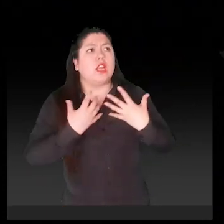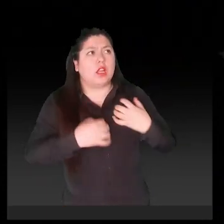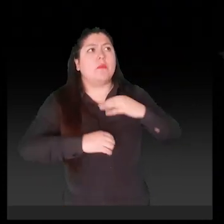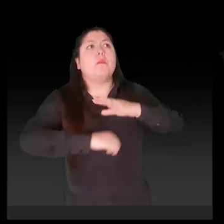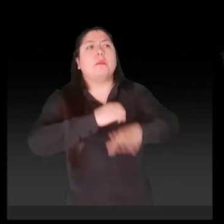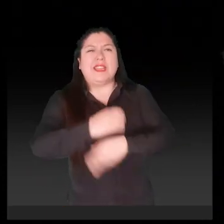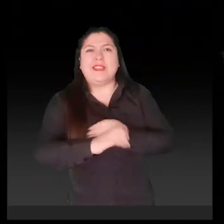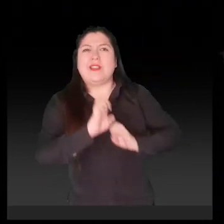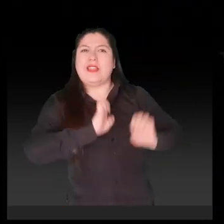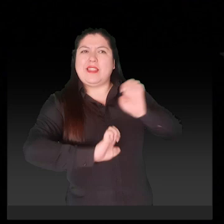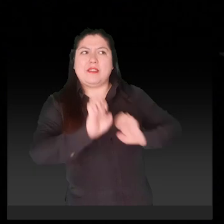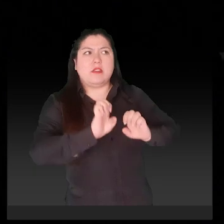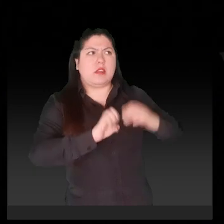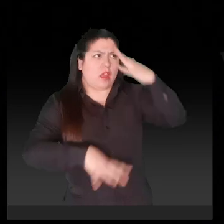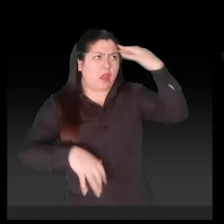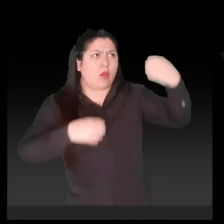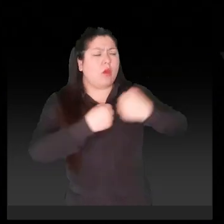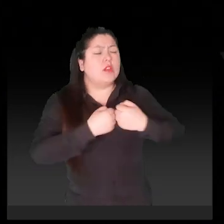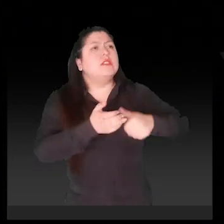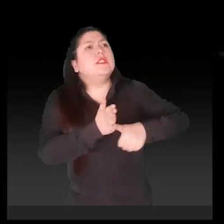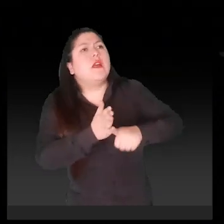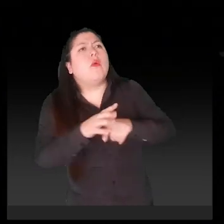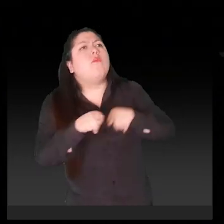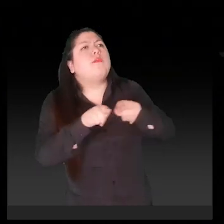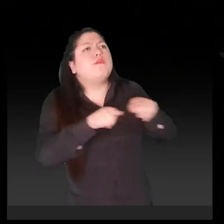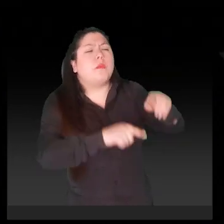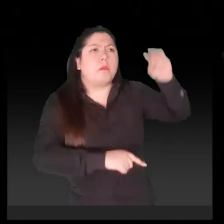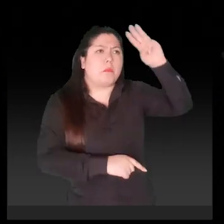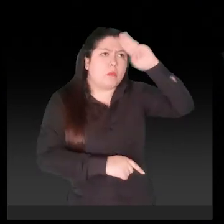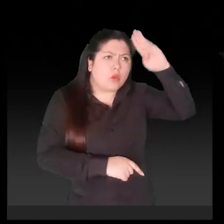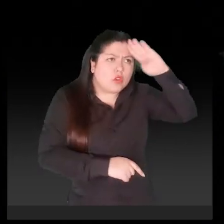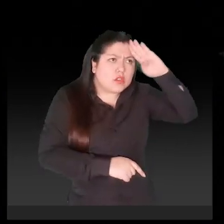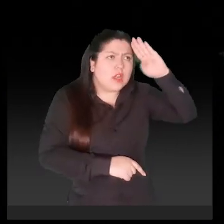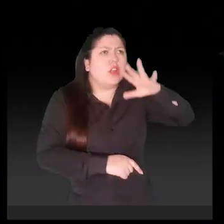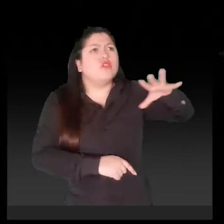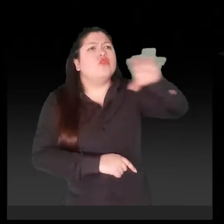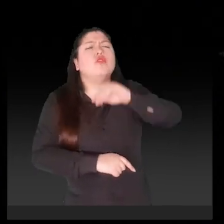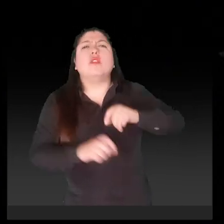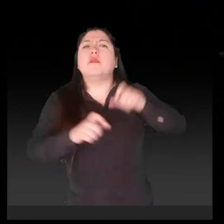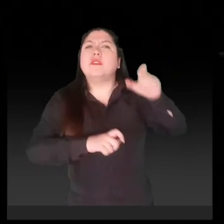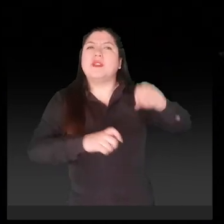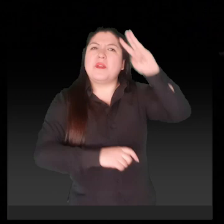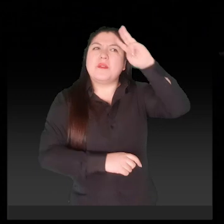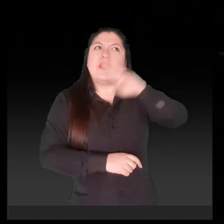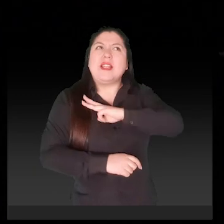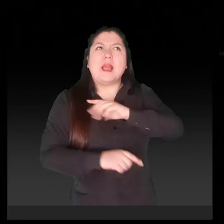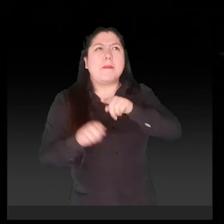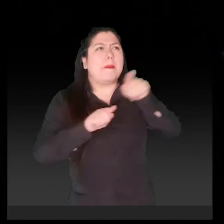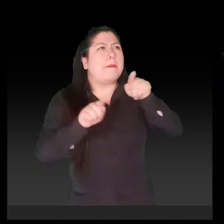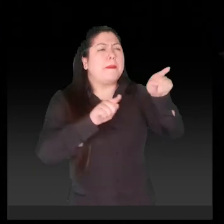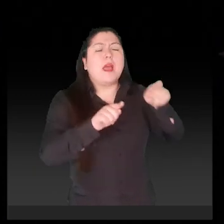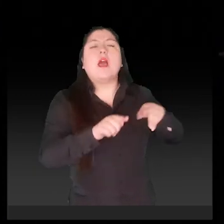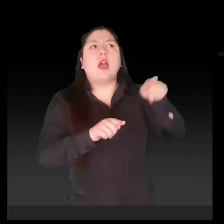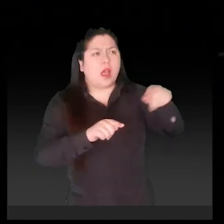de Defensa, que la cédula de nuestros policías y demás miembros de las fuerzas militares, crearles una identificación digital que pueda